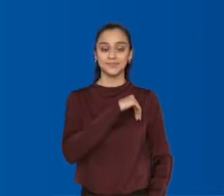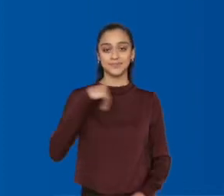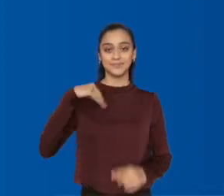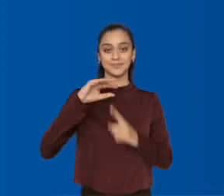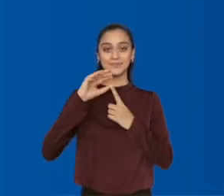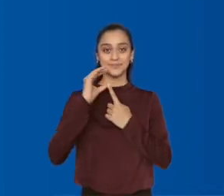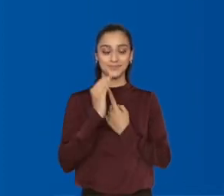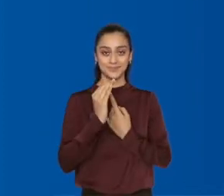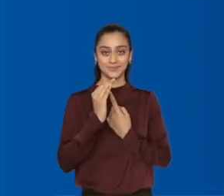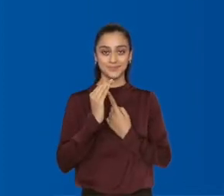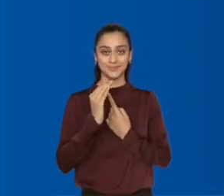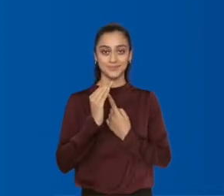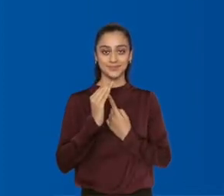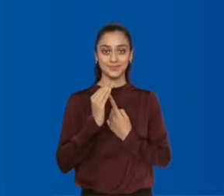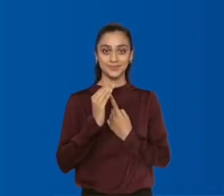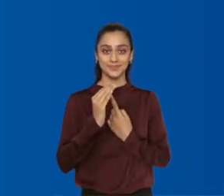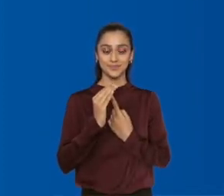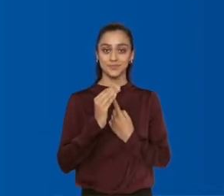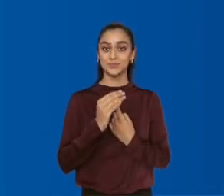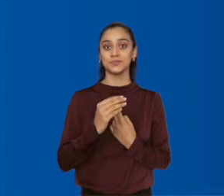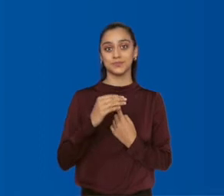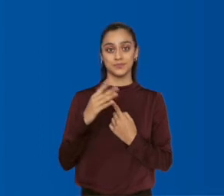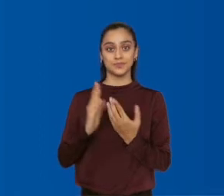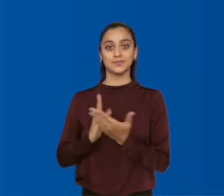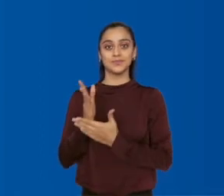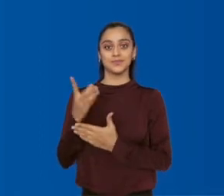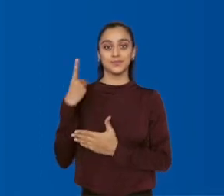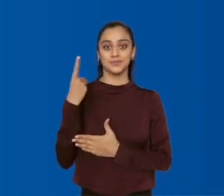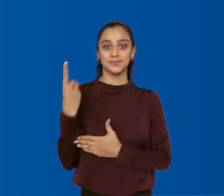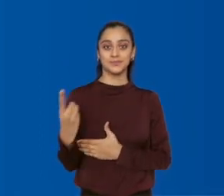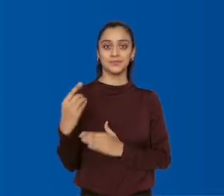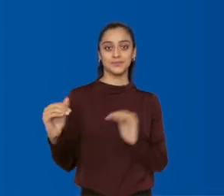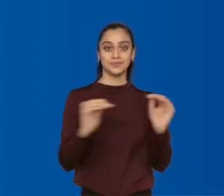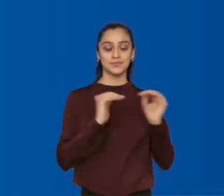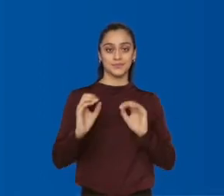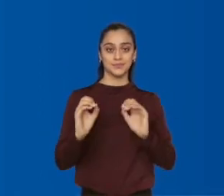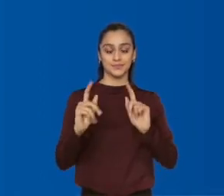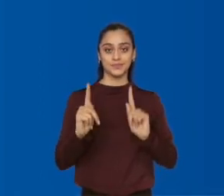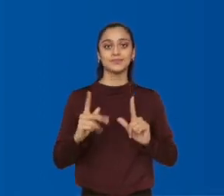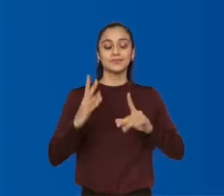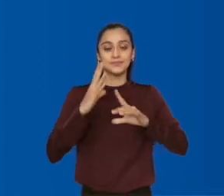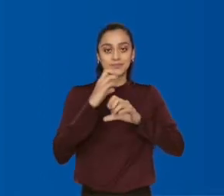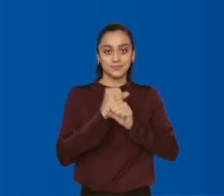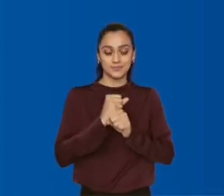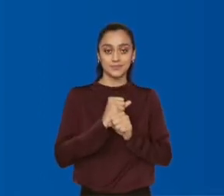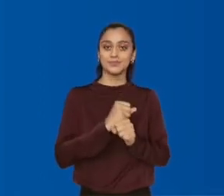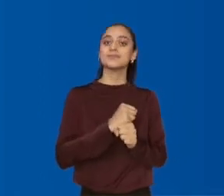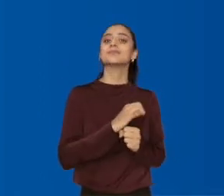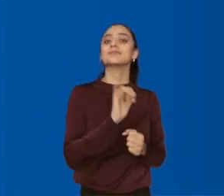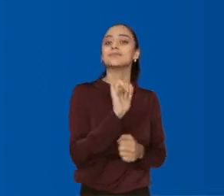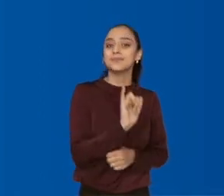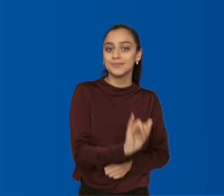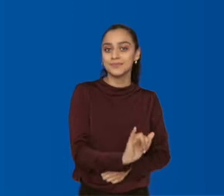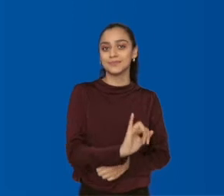El Ministerio de Cultura, a través de la Dirección de Equiparación de Oportunidades, realiza esta